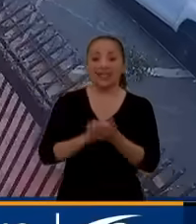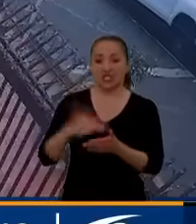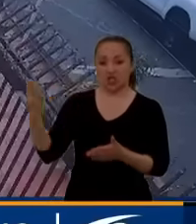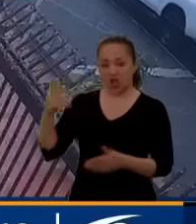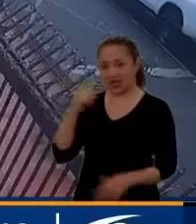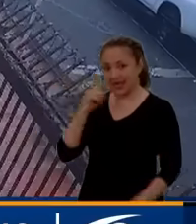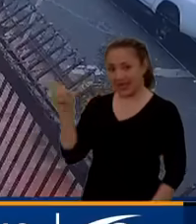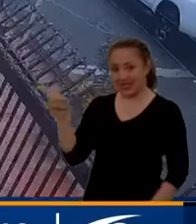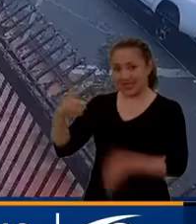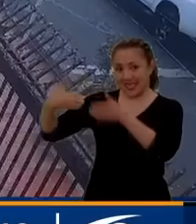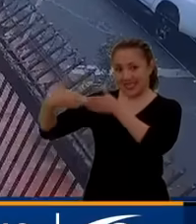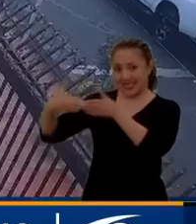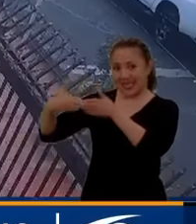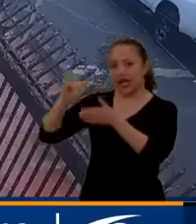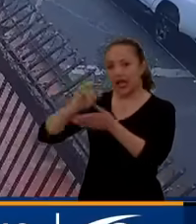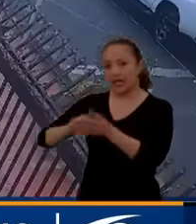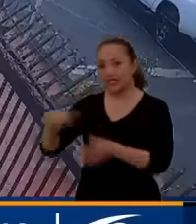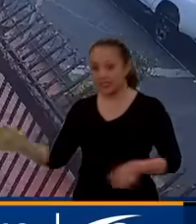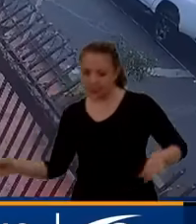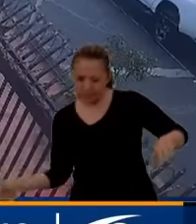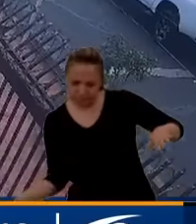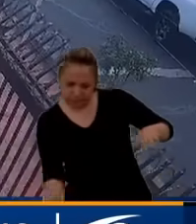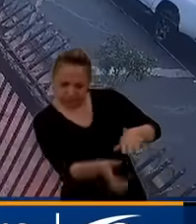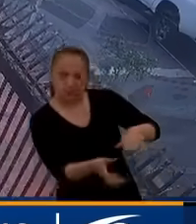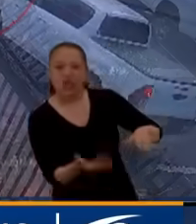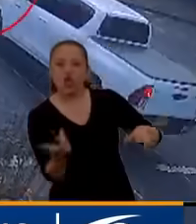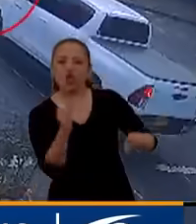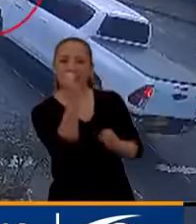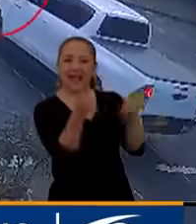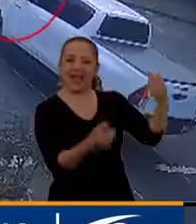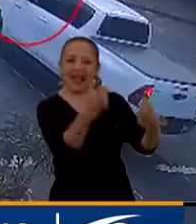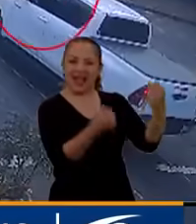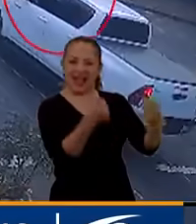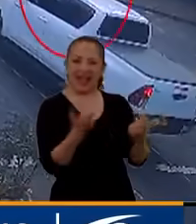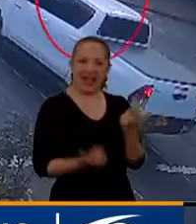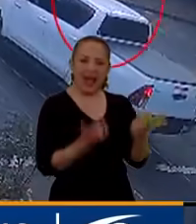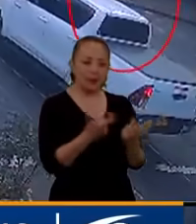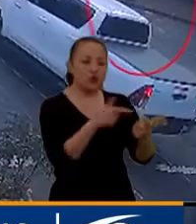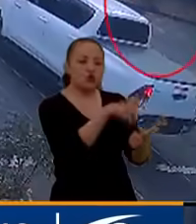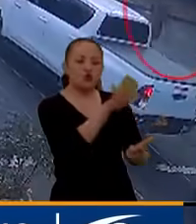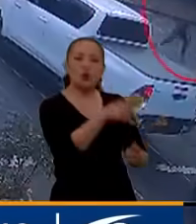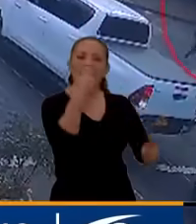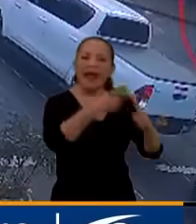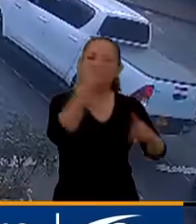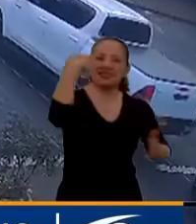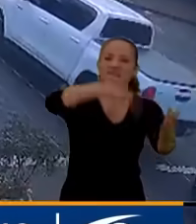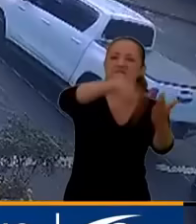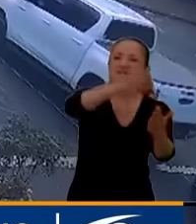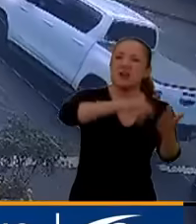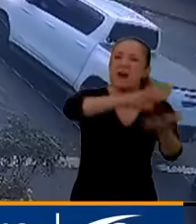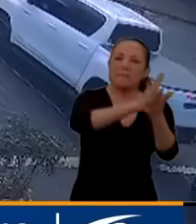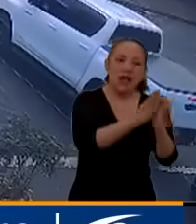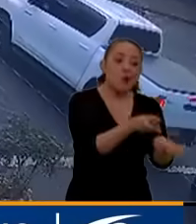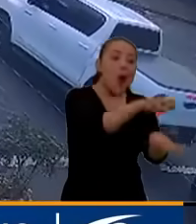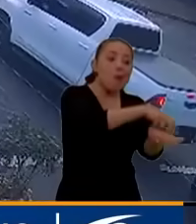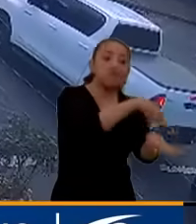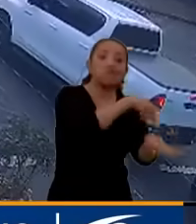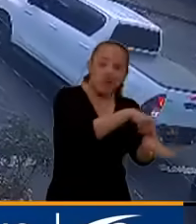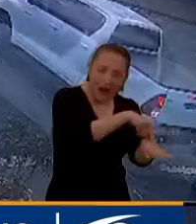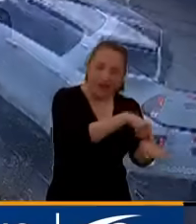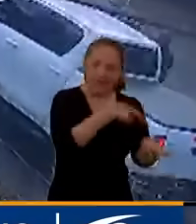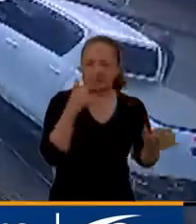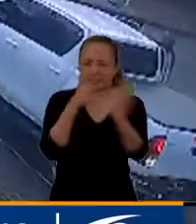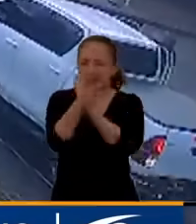allá arroja el artefacto explosivo debajo de una camioneta de un firmante de paz cuando justamente se desplazaba. Para que ustedes lo entiendan y